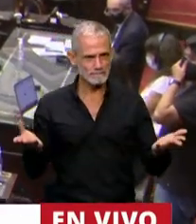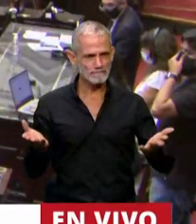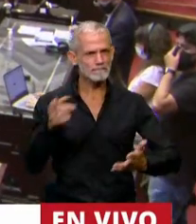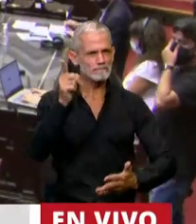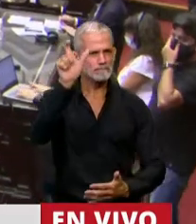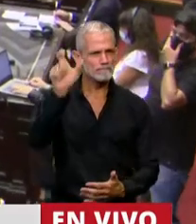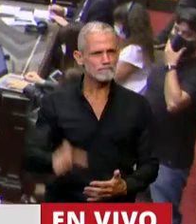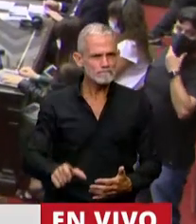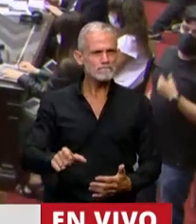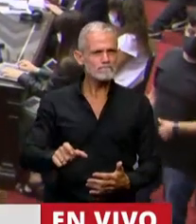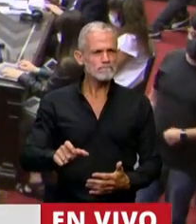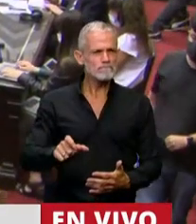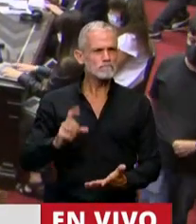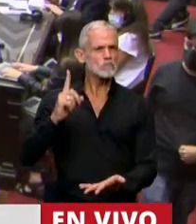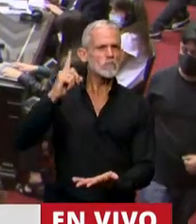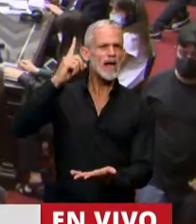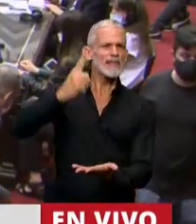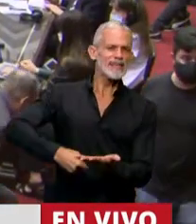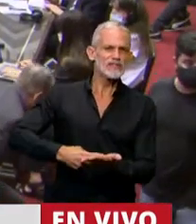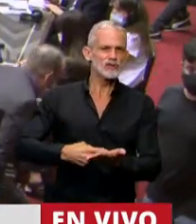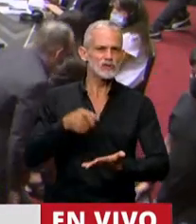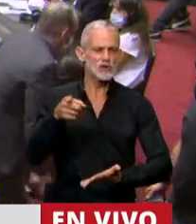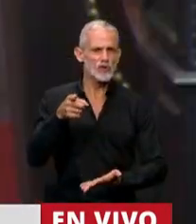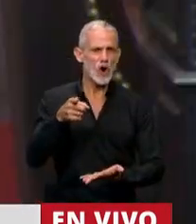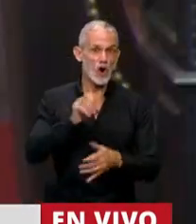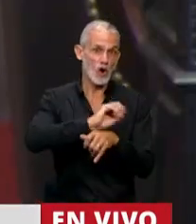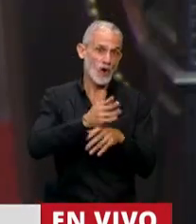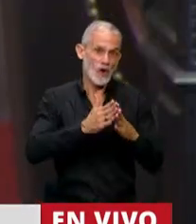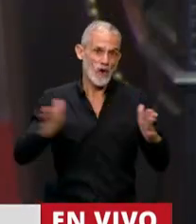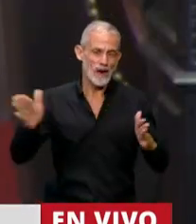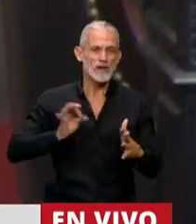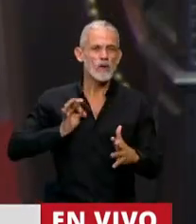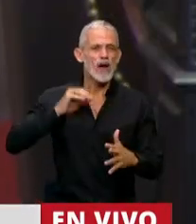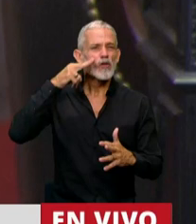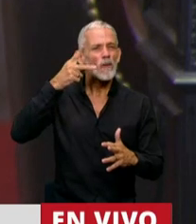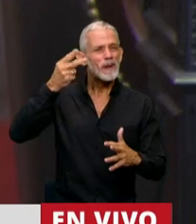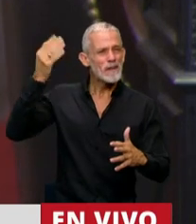quien ha decidido, a partir de la pandemia en el año 2020,